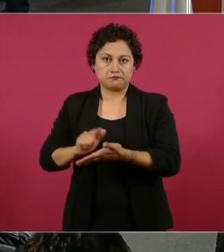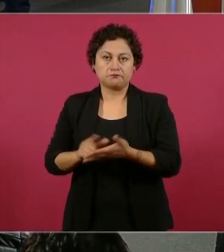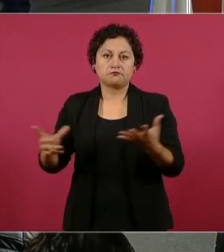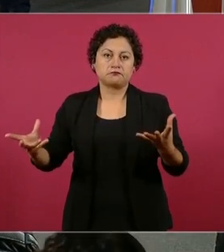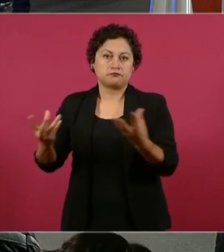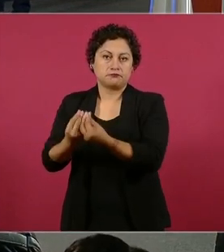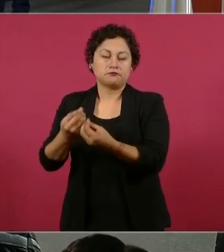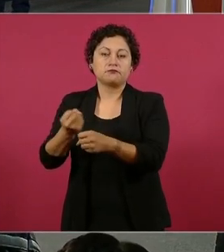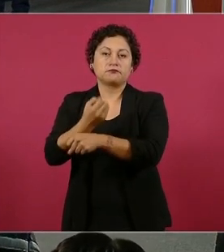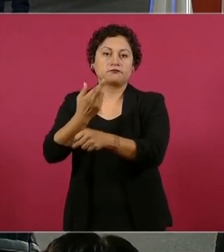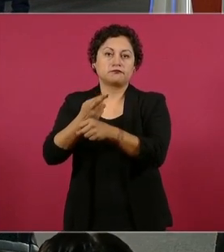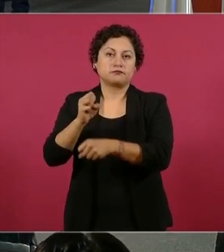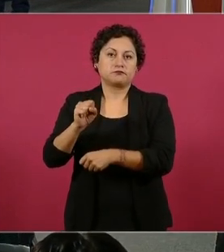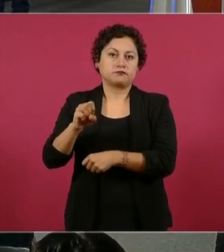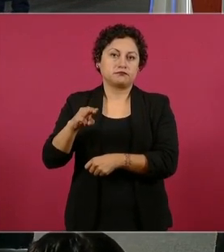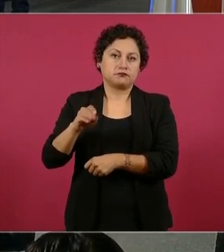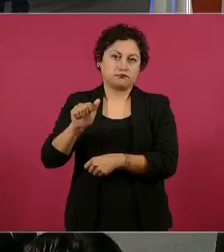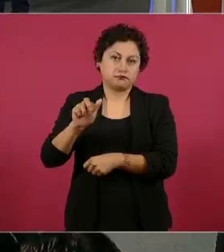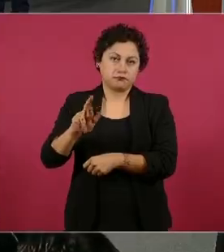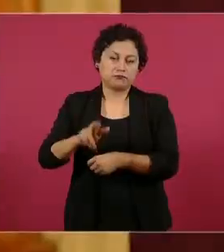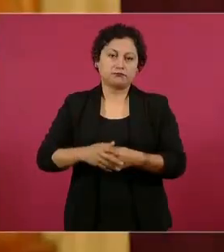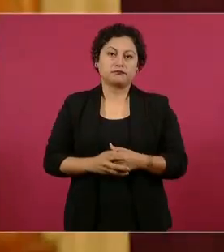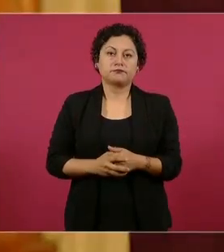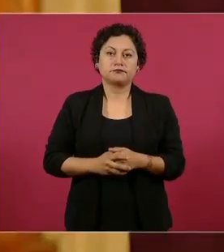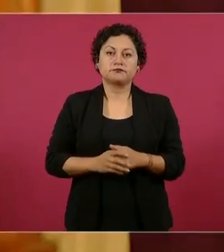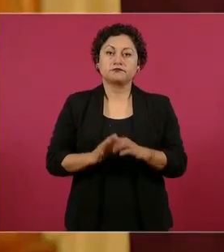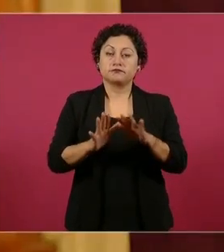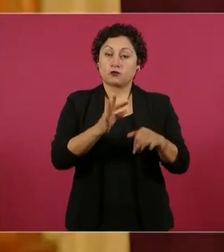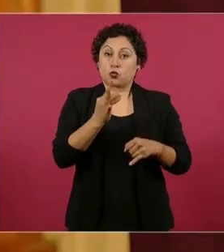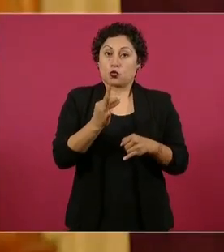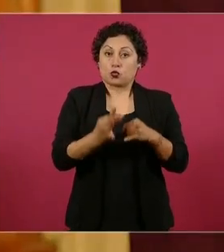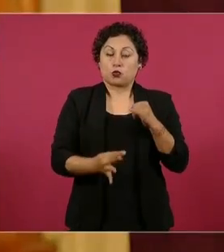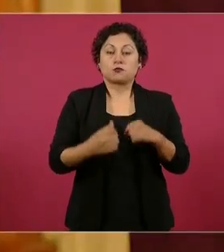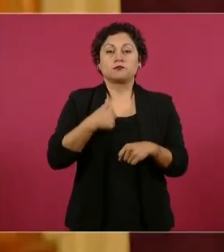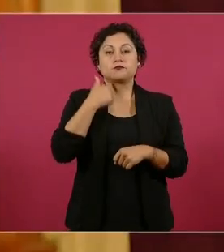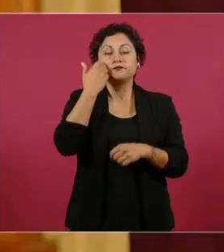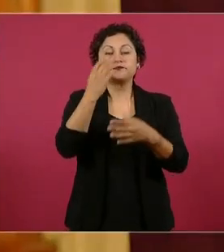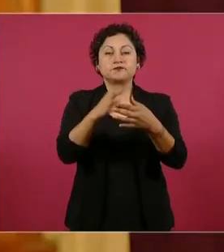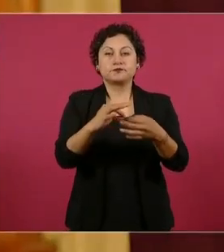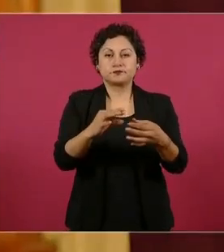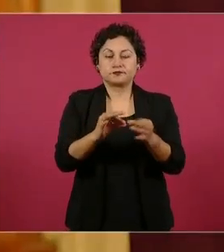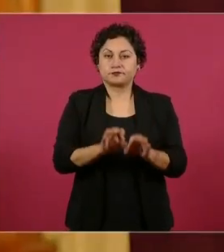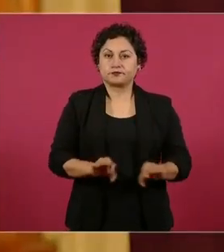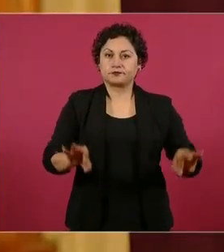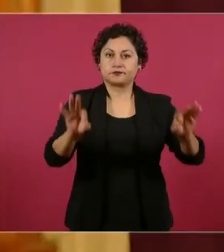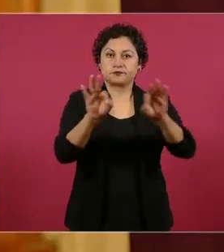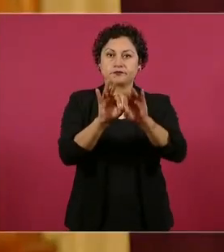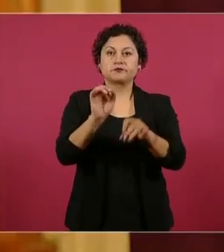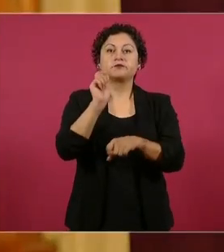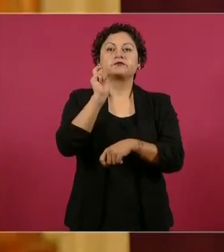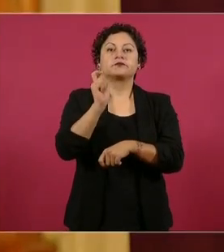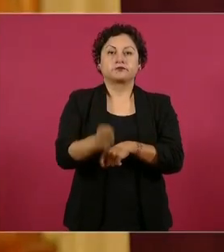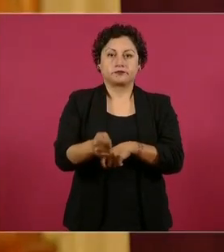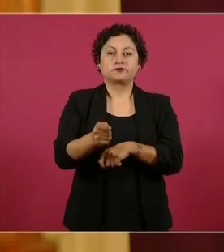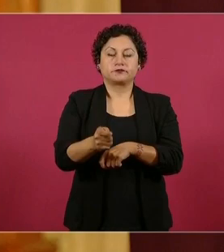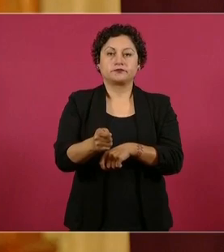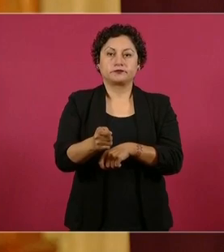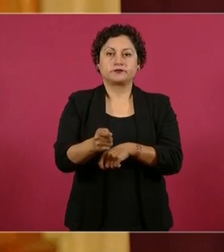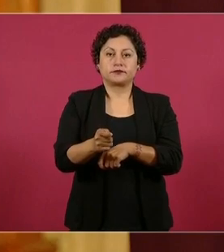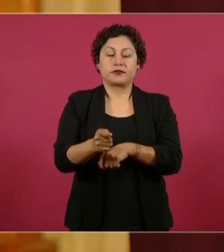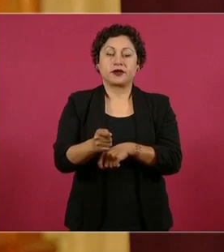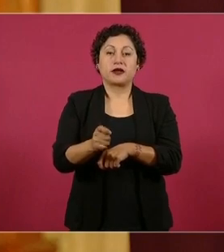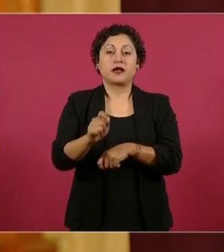Finalmente, hacer mención que de acuerdo a los modelos para determinar la ruta del